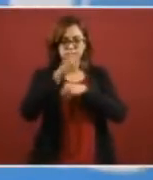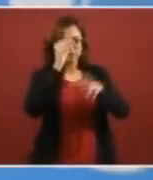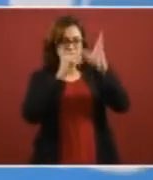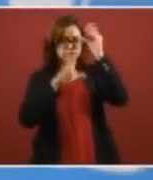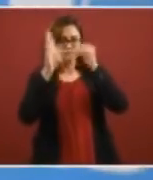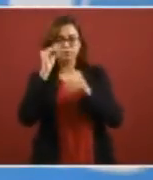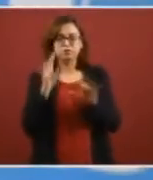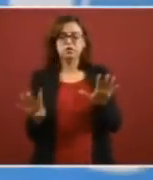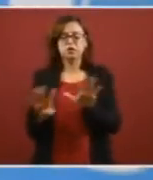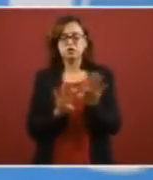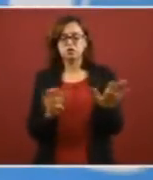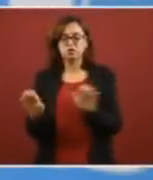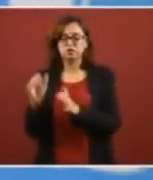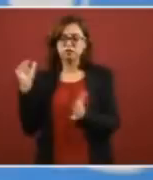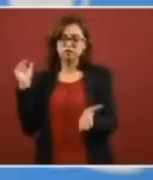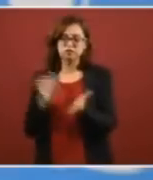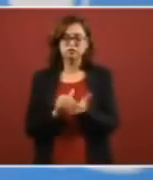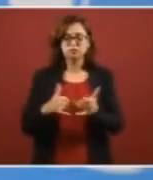900,000 jóvenes,